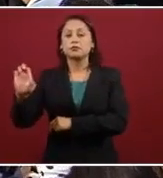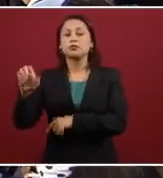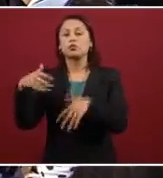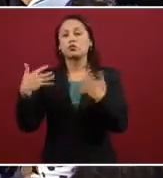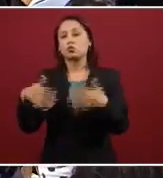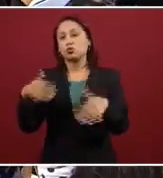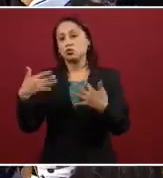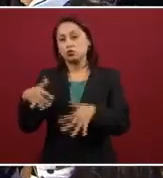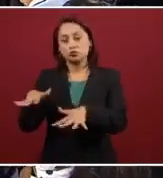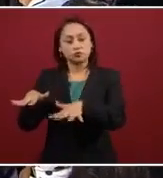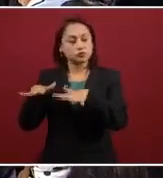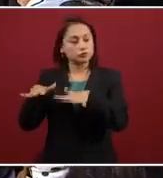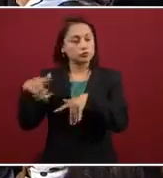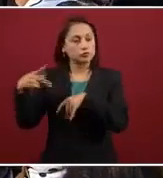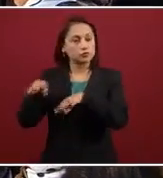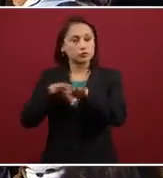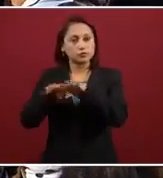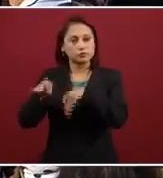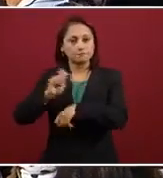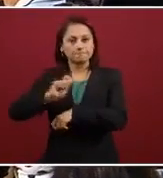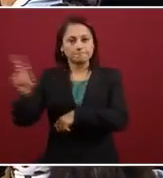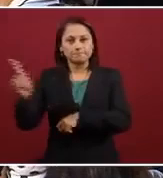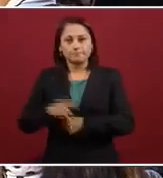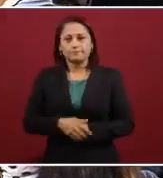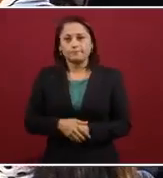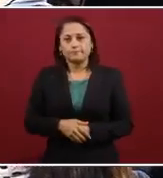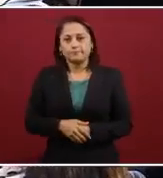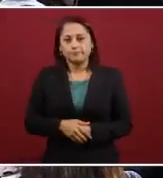Estoy, pues,